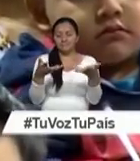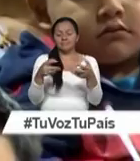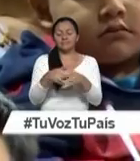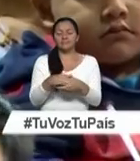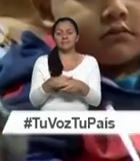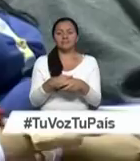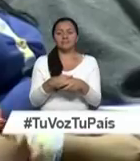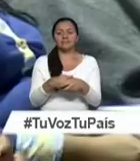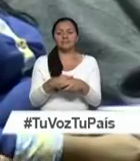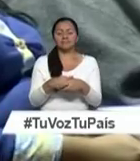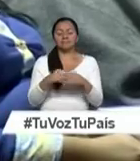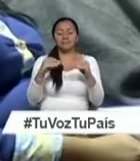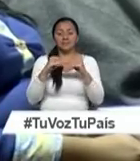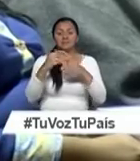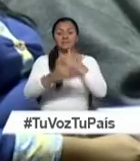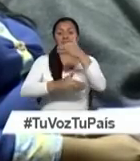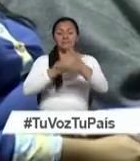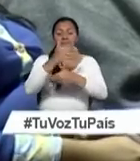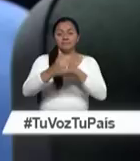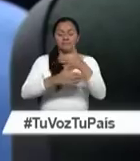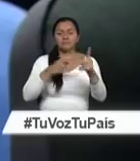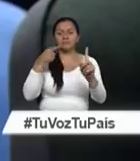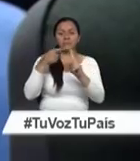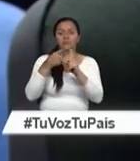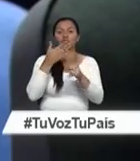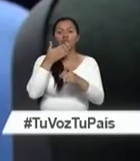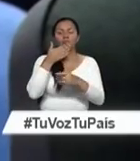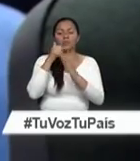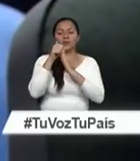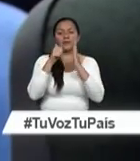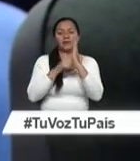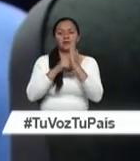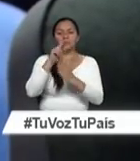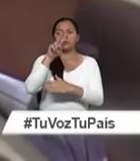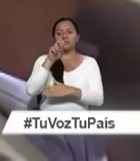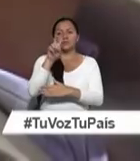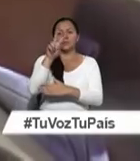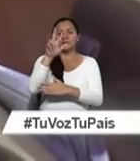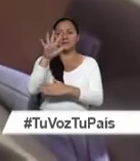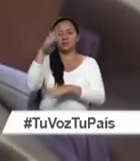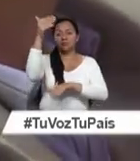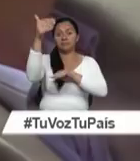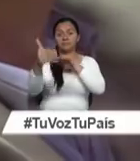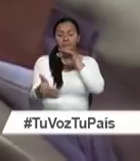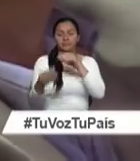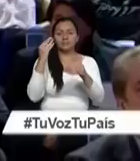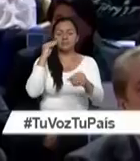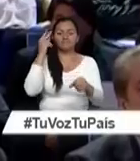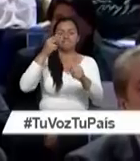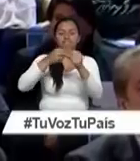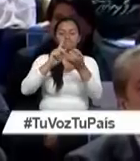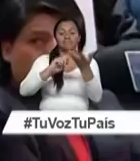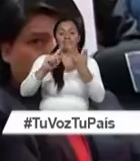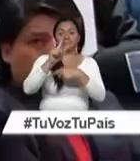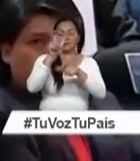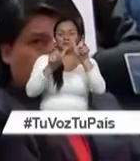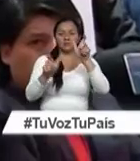e Innovación lleva adelante la construcción de la Agenda 2035 con la participación de varios